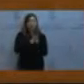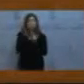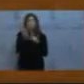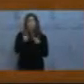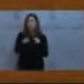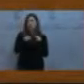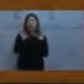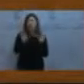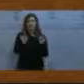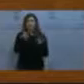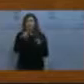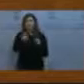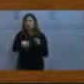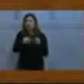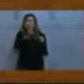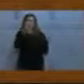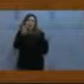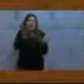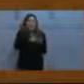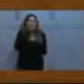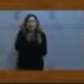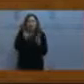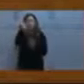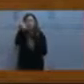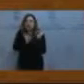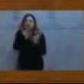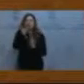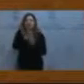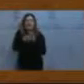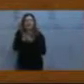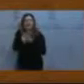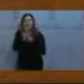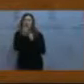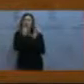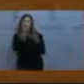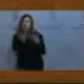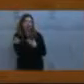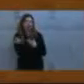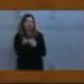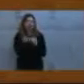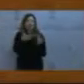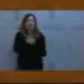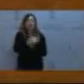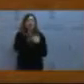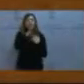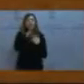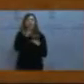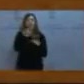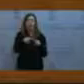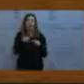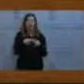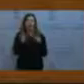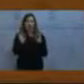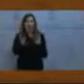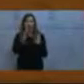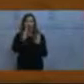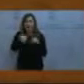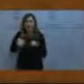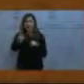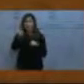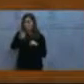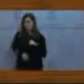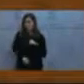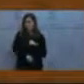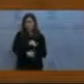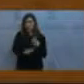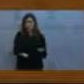porcentajes ni de números. Son razones políticas las que han llevado a esa no aprobación. Y no es, señora consejera, porque el